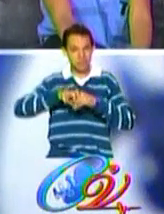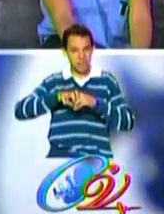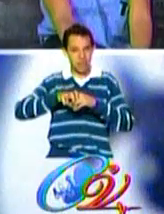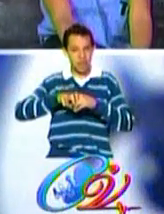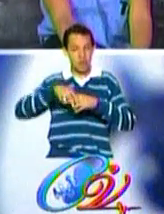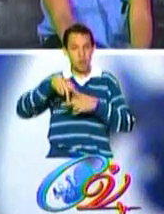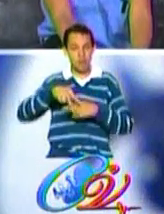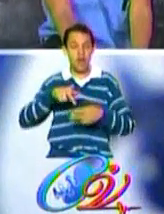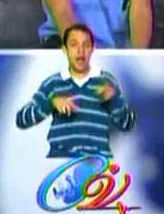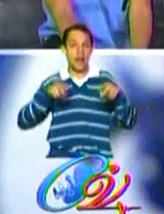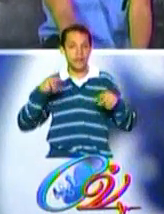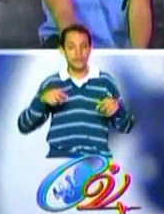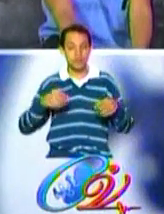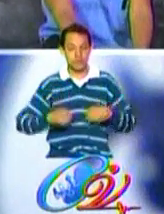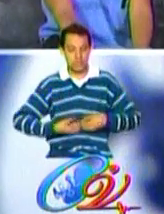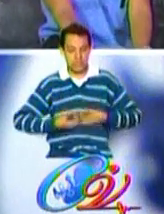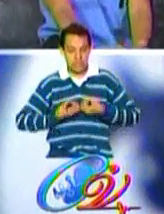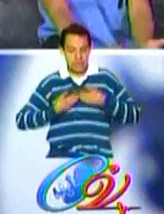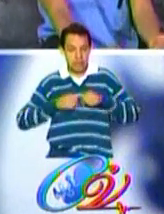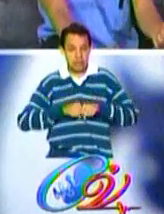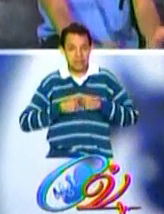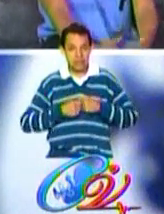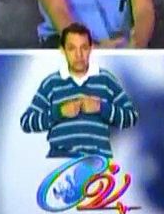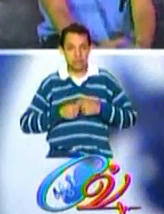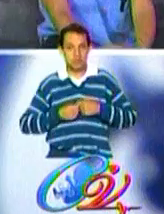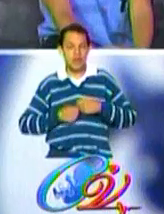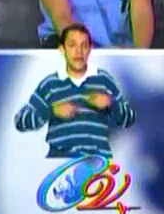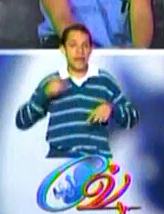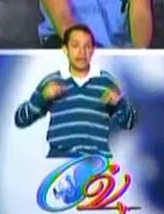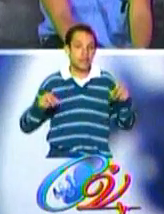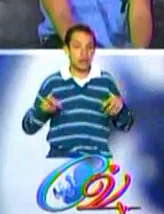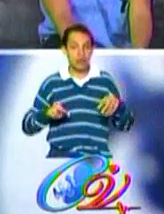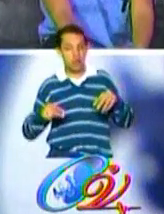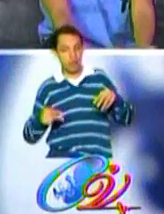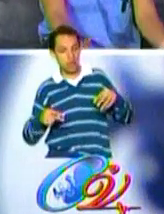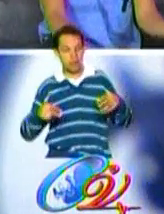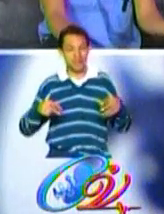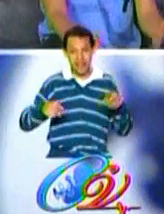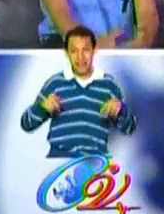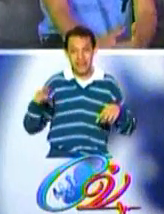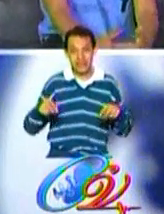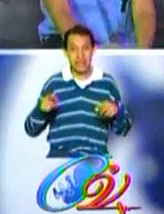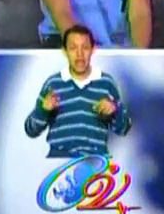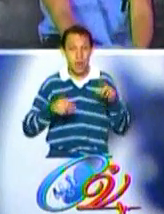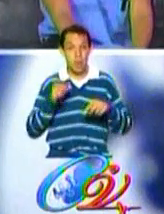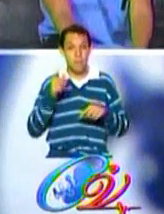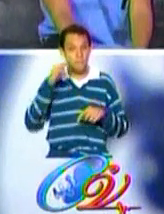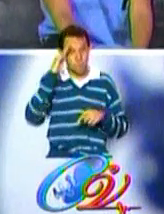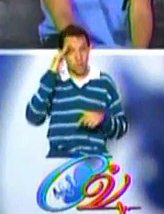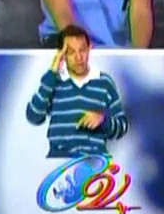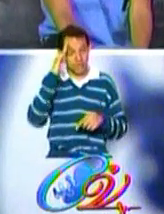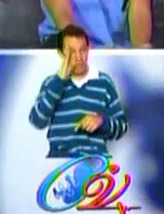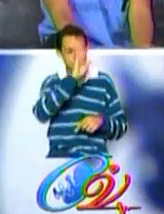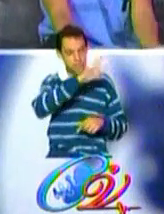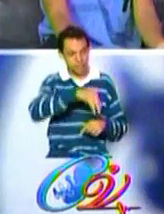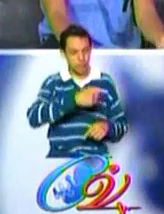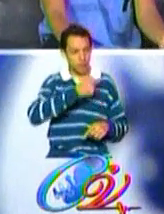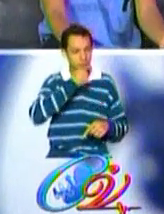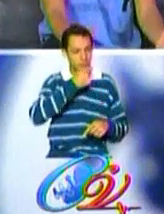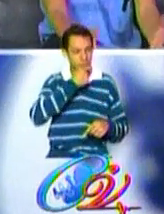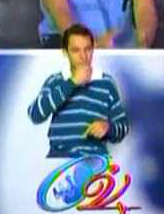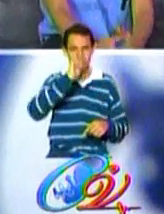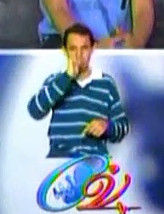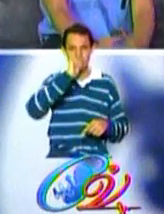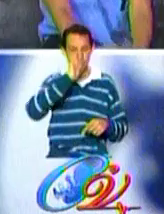el equilibrio. Nosotros hacíamos la prueba que se hace para alcohol, ¿cierto?, el que los policías hacen cuando uno está intoxicado